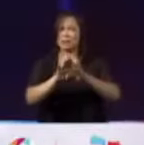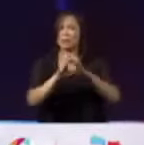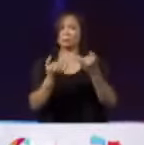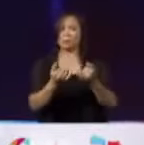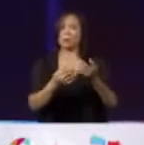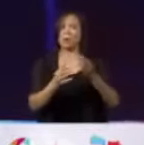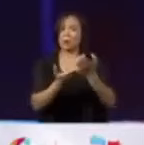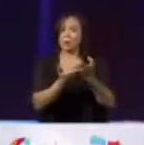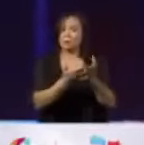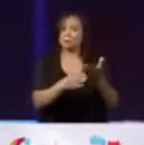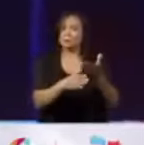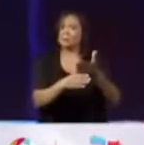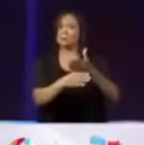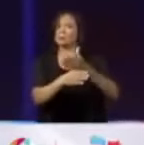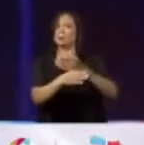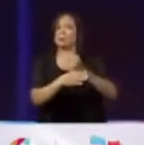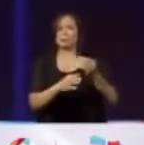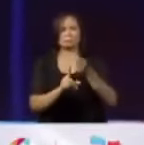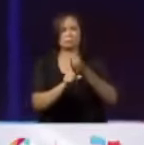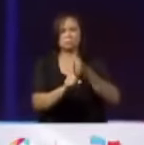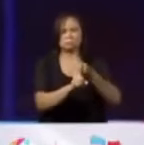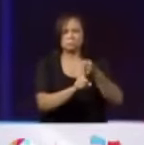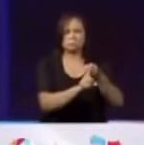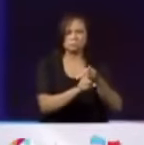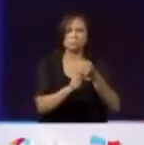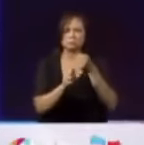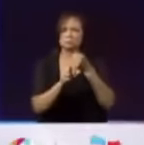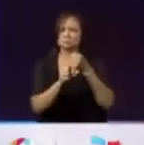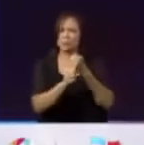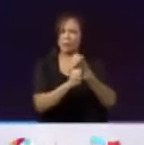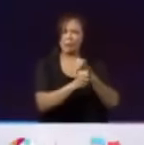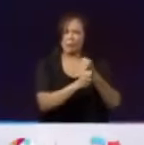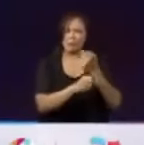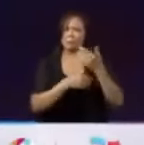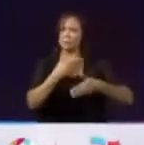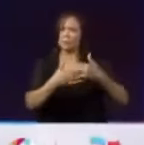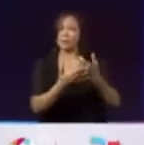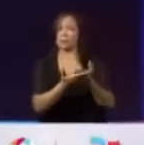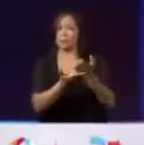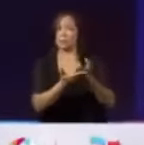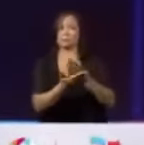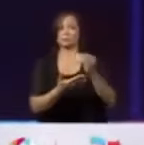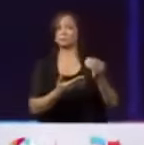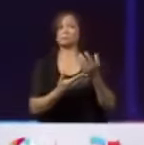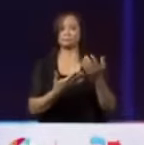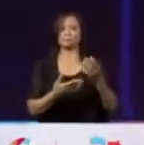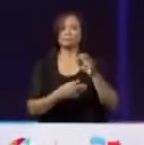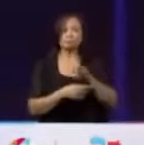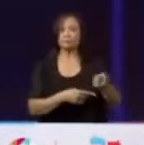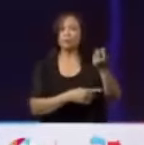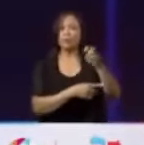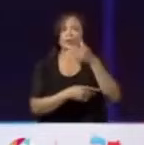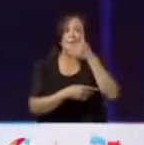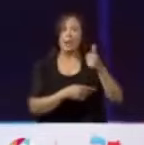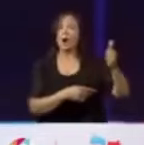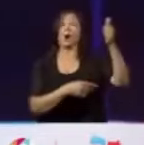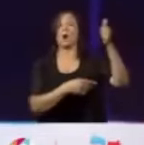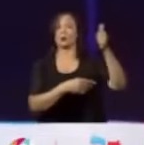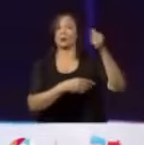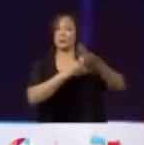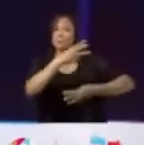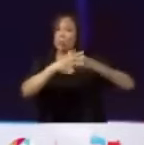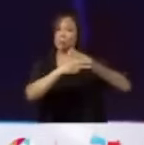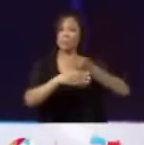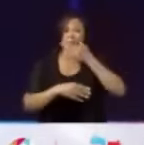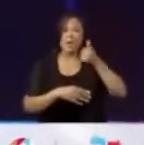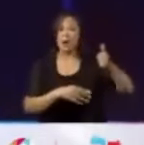nuestra economía. Y con todo el trabajo que hicimos para recuperar nuestra economía, tenemos en términos del turismo la mayor recuperación en todo